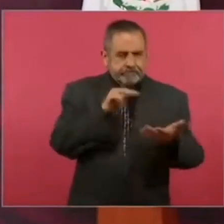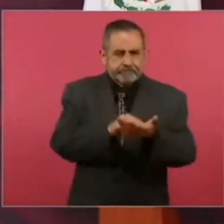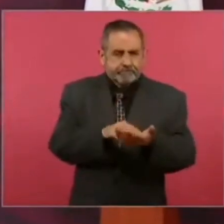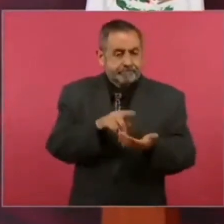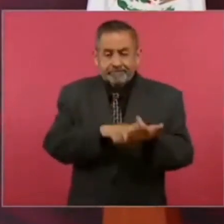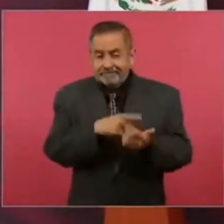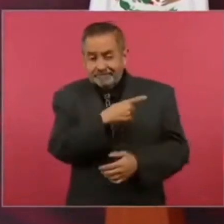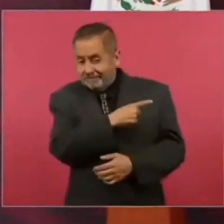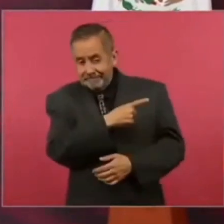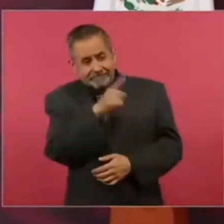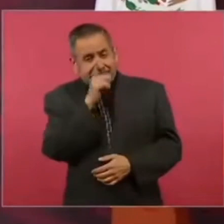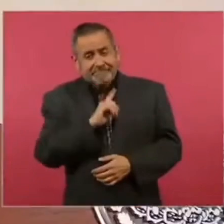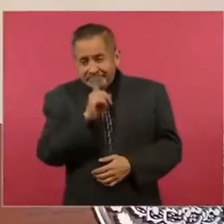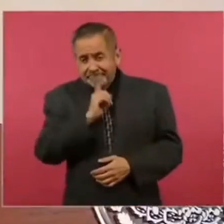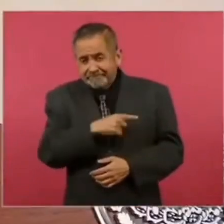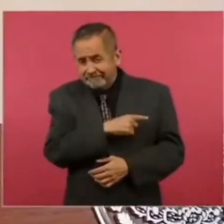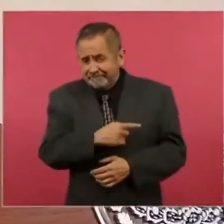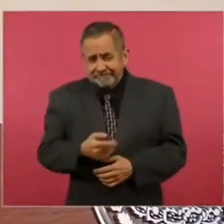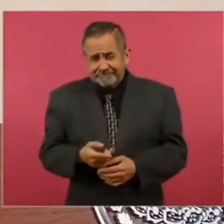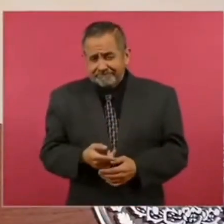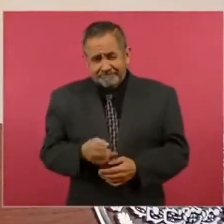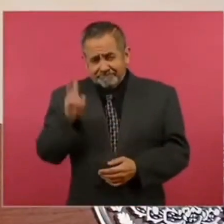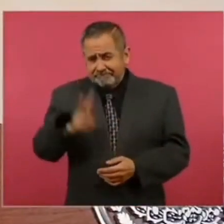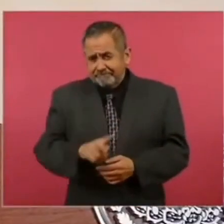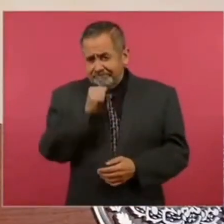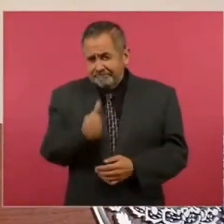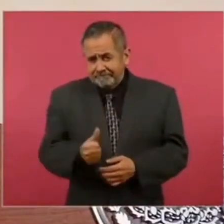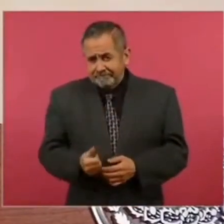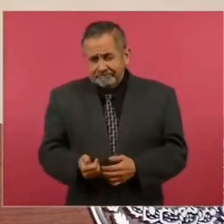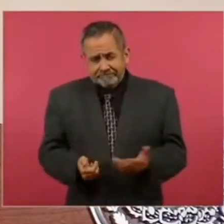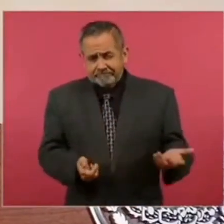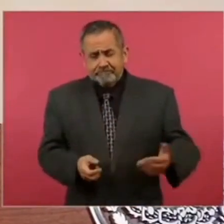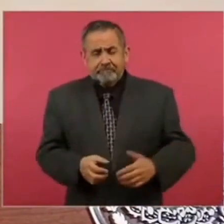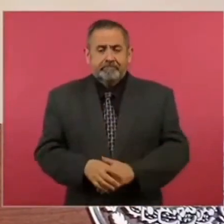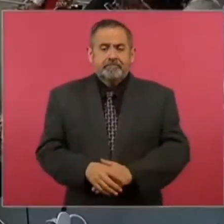porque no es cierto. O sea,